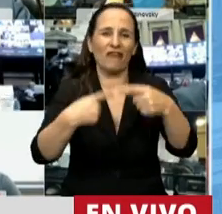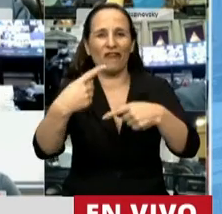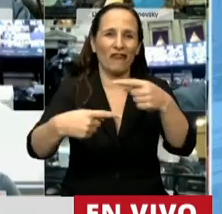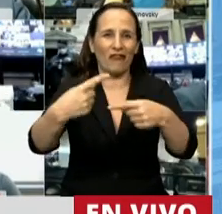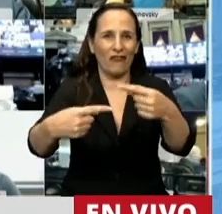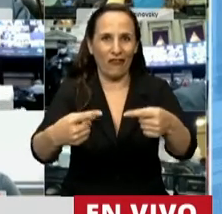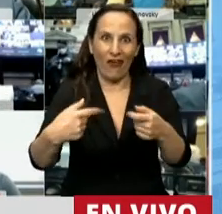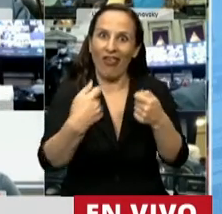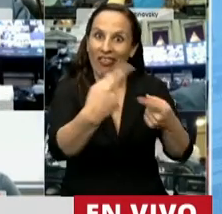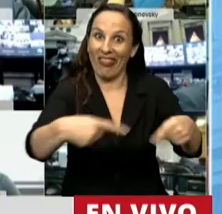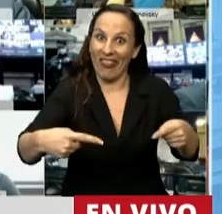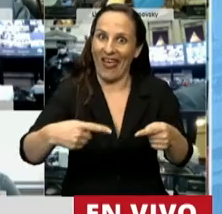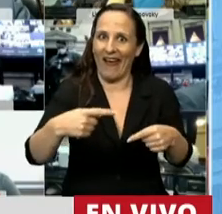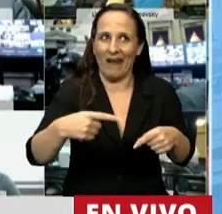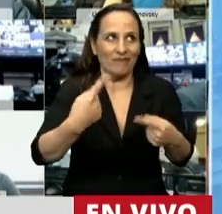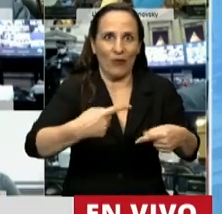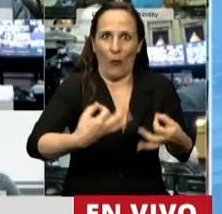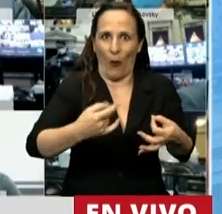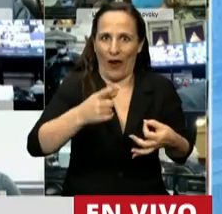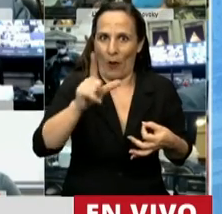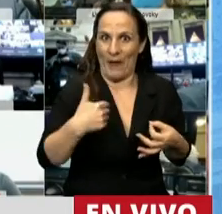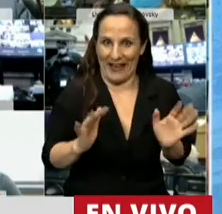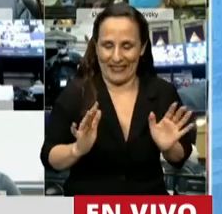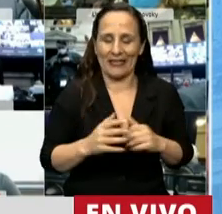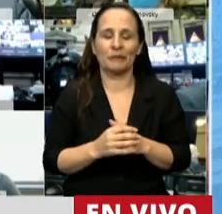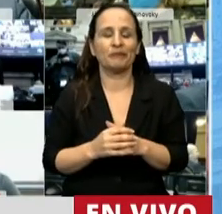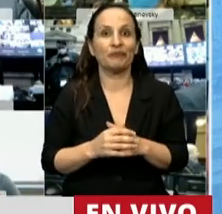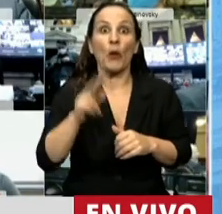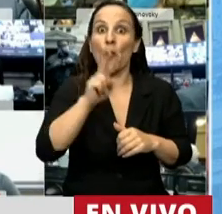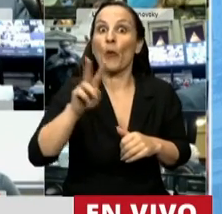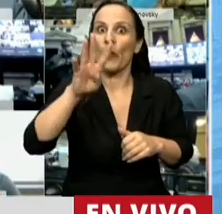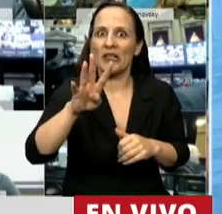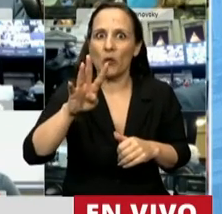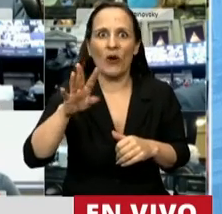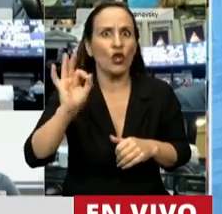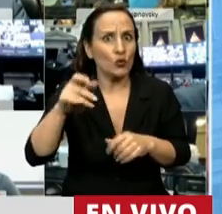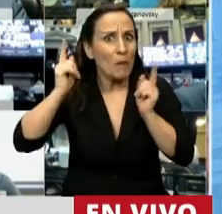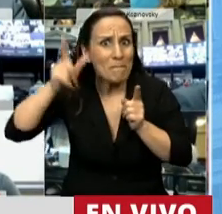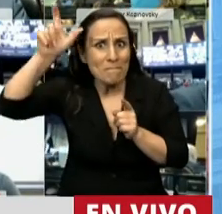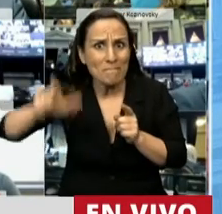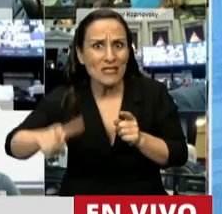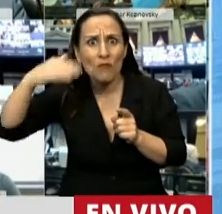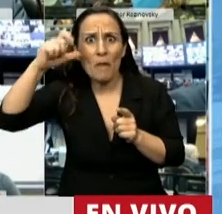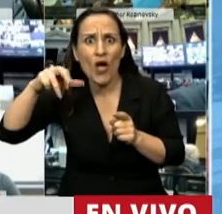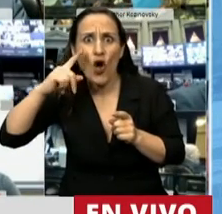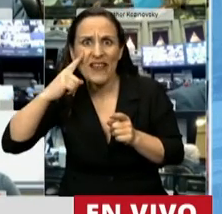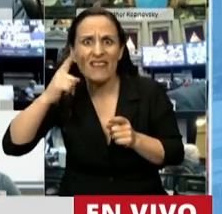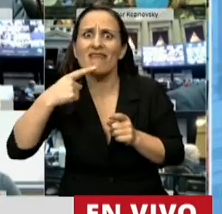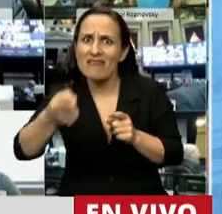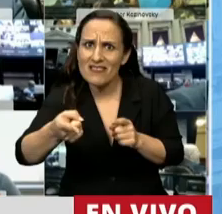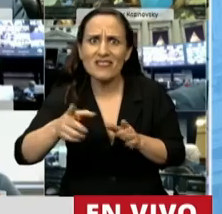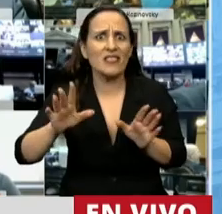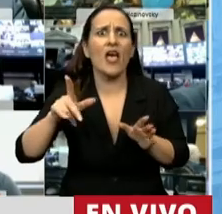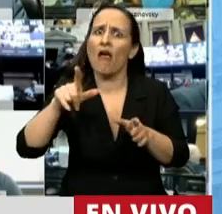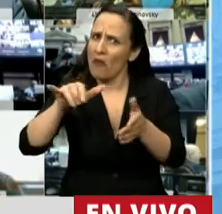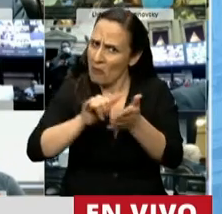tantos beneficios nos traía a la Argentina. El 24 de octubre, otra vez Meone afirma que el Palomar va a